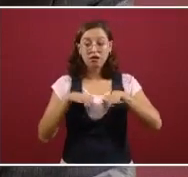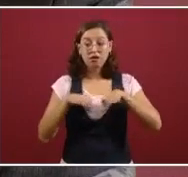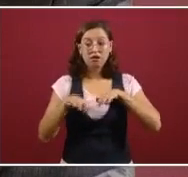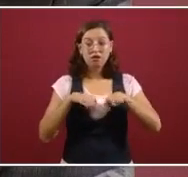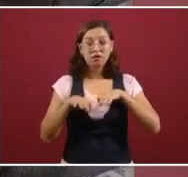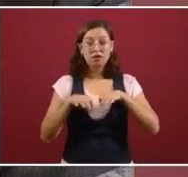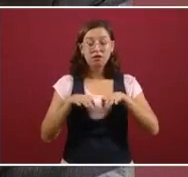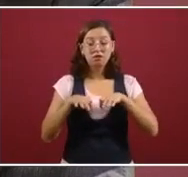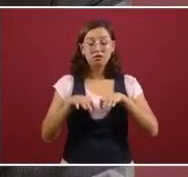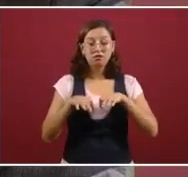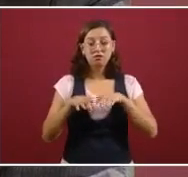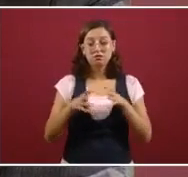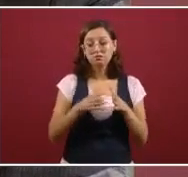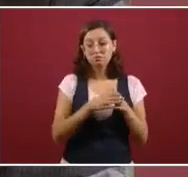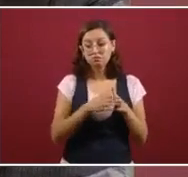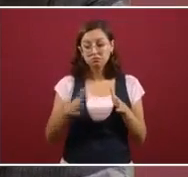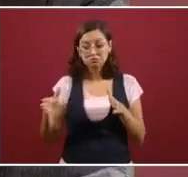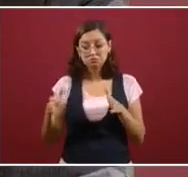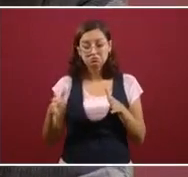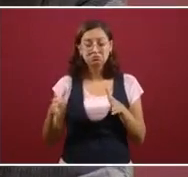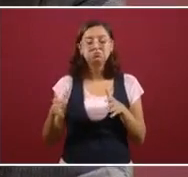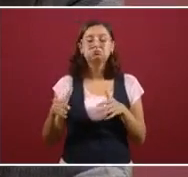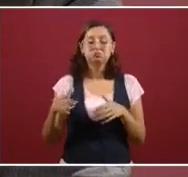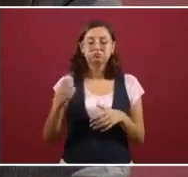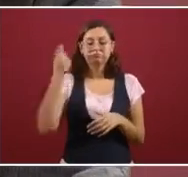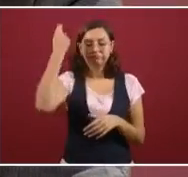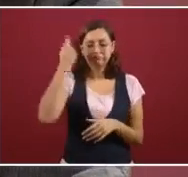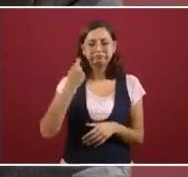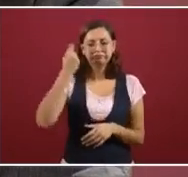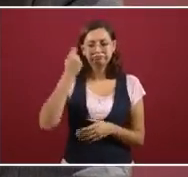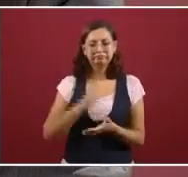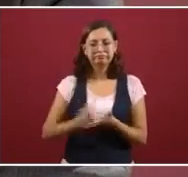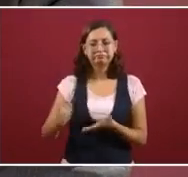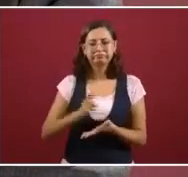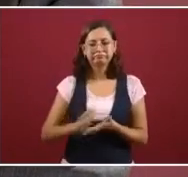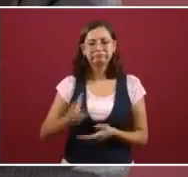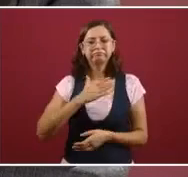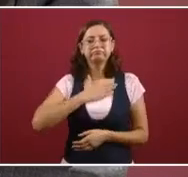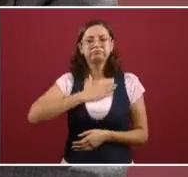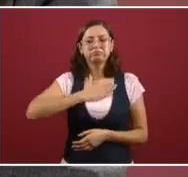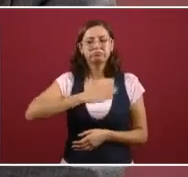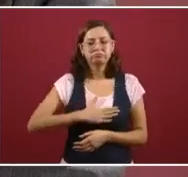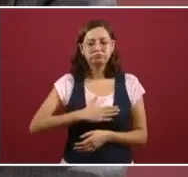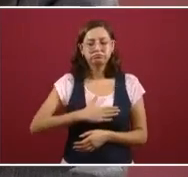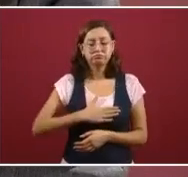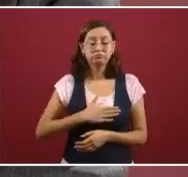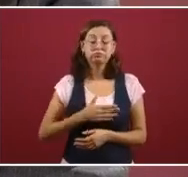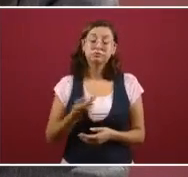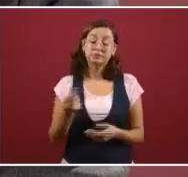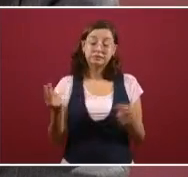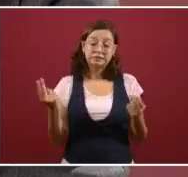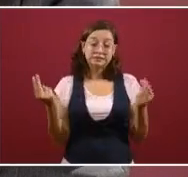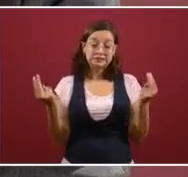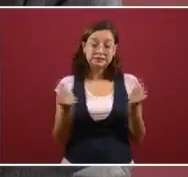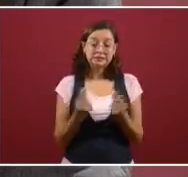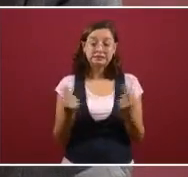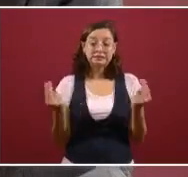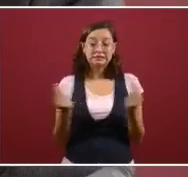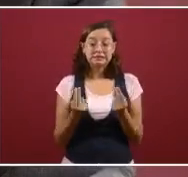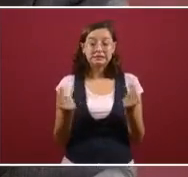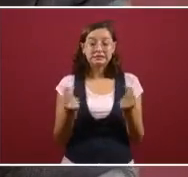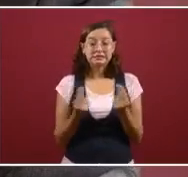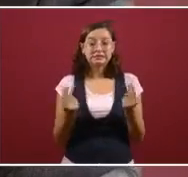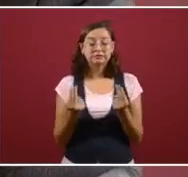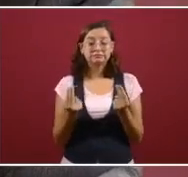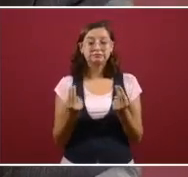vida laboral una pensión justa. Eso va a requerir de